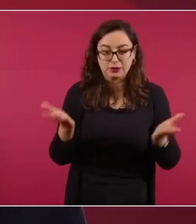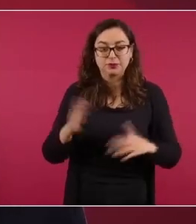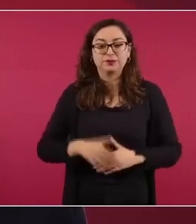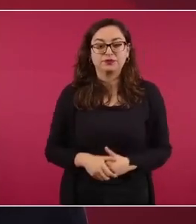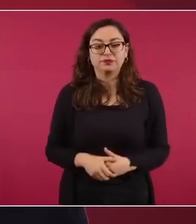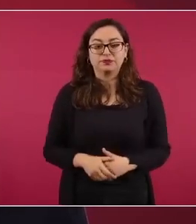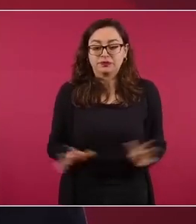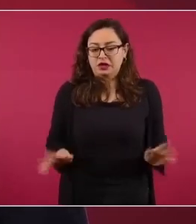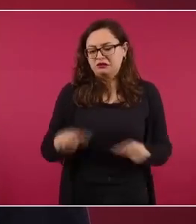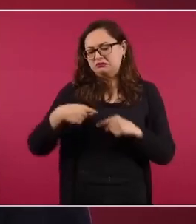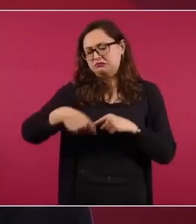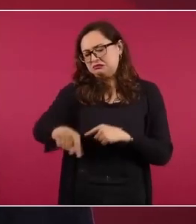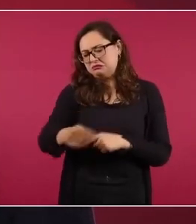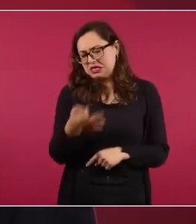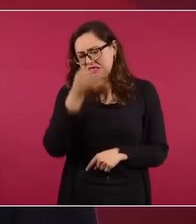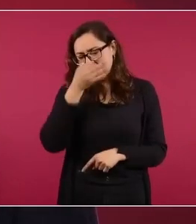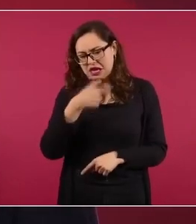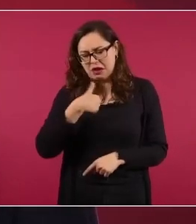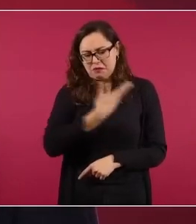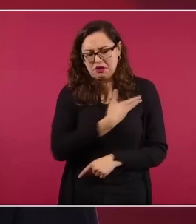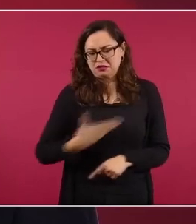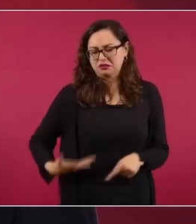como presidente,